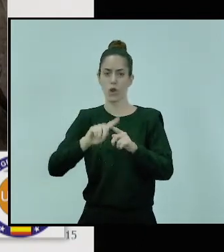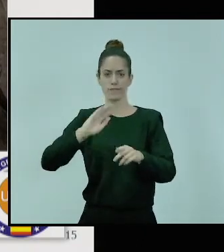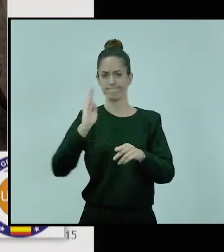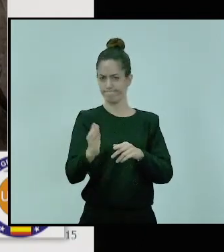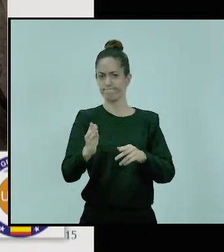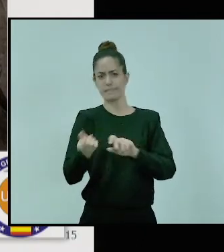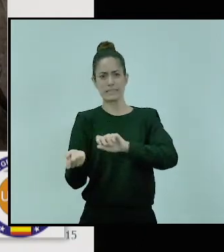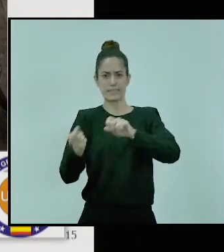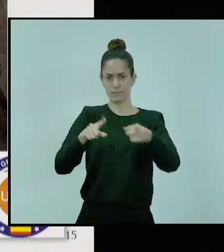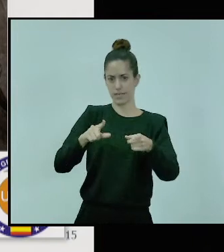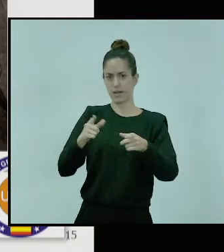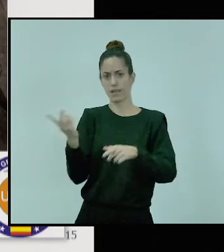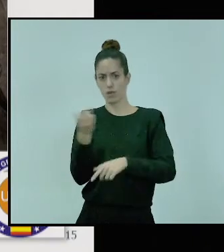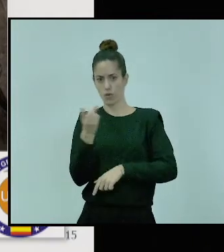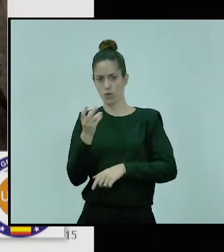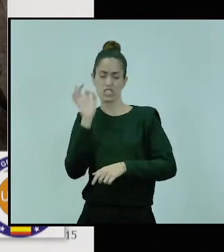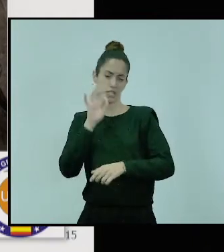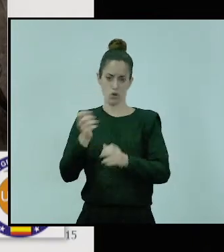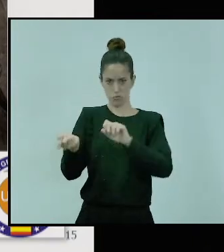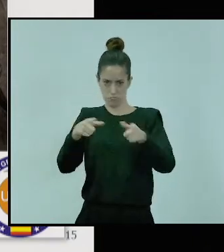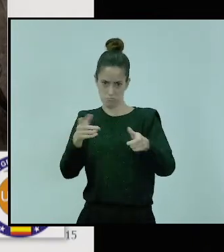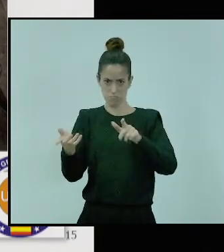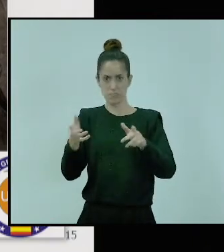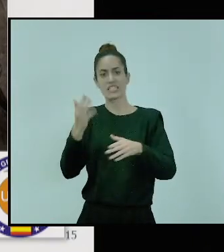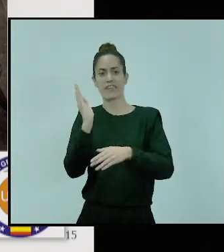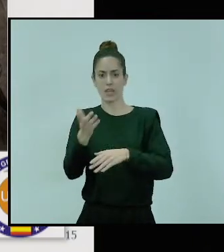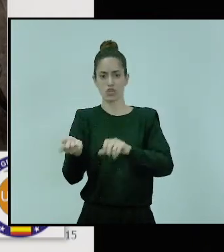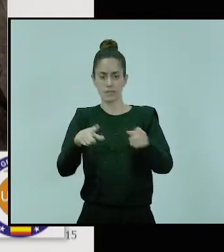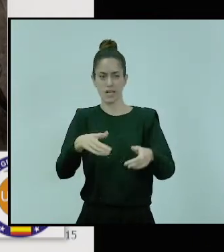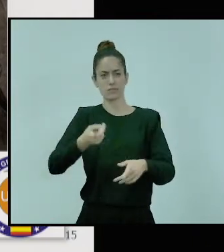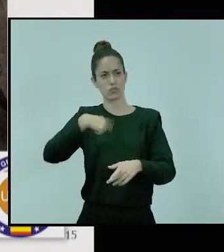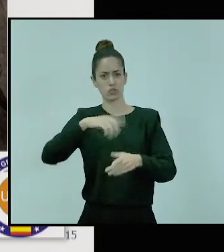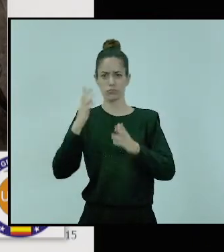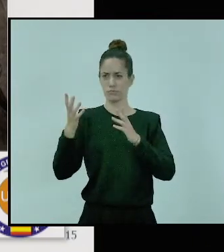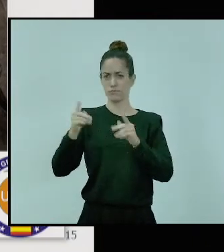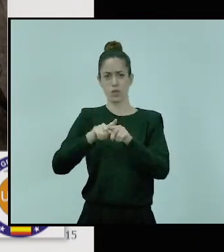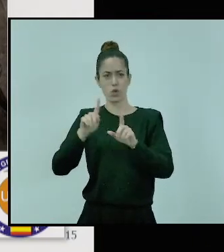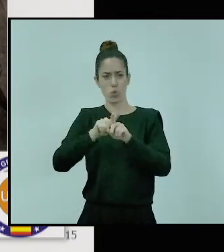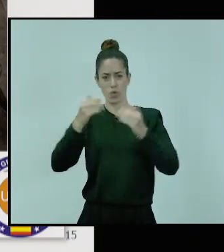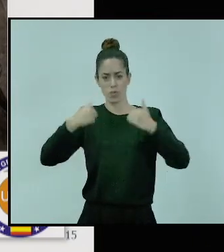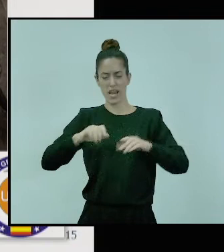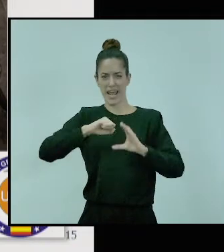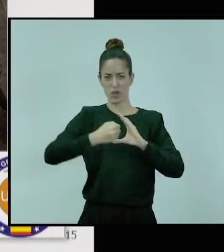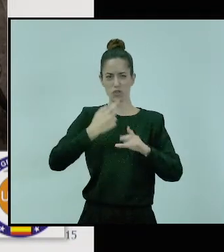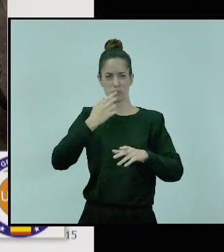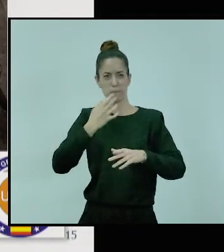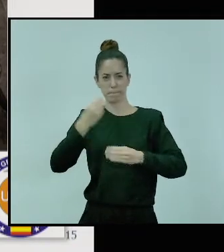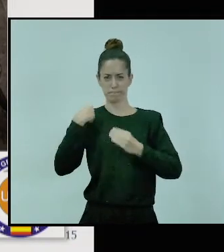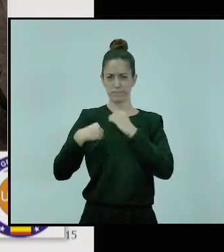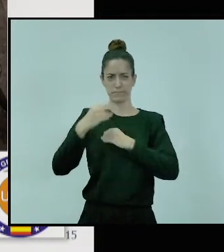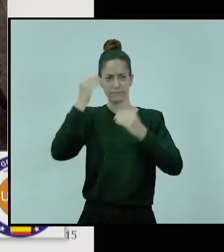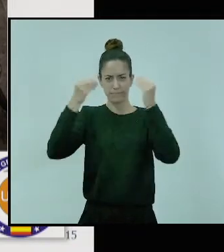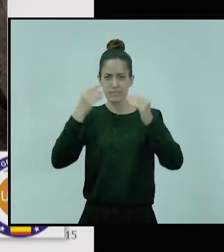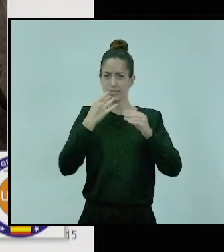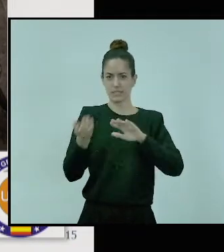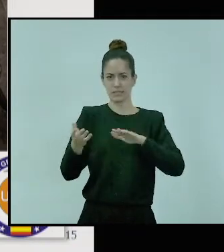bastante similar al de ambos sitios. En este caso nosotros nos preguntábamos como geólogos si los terremotos que habían provocado un daño